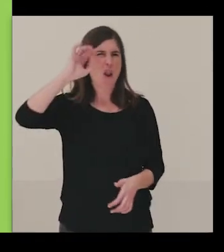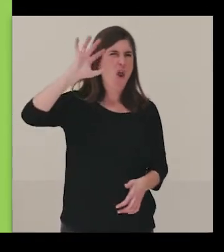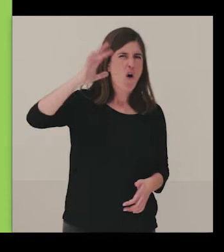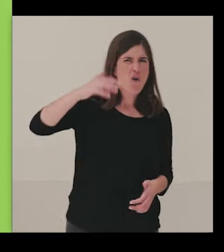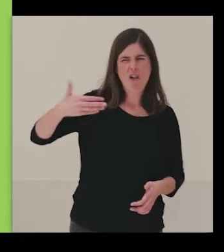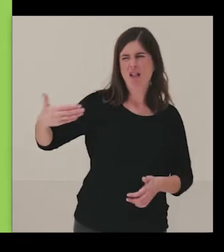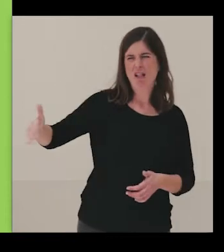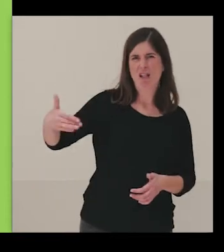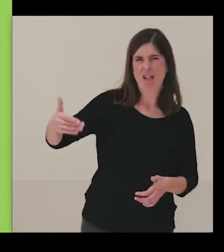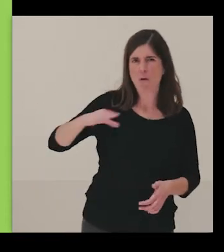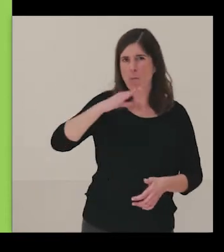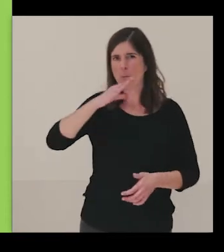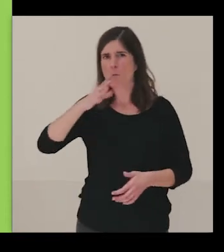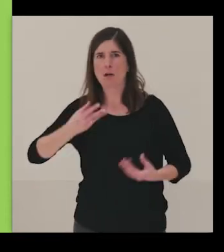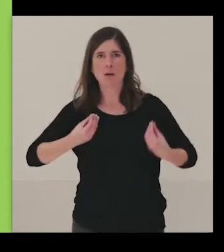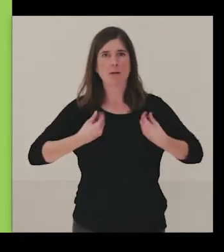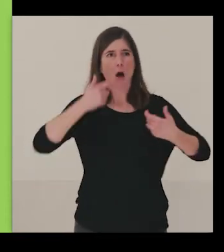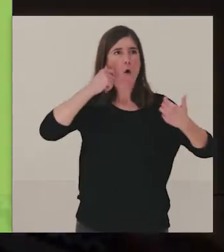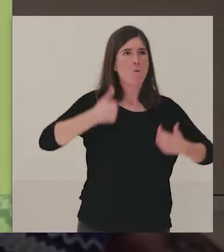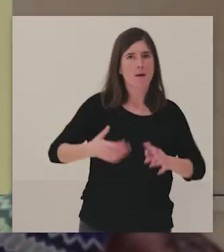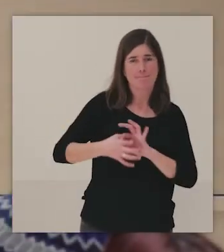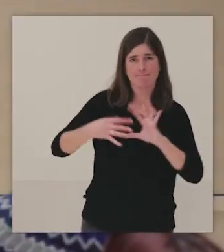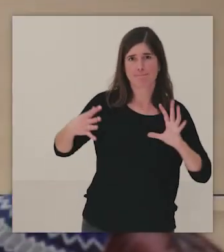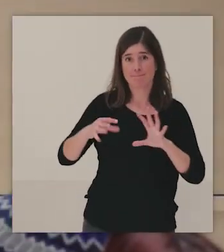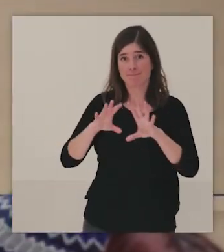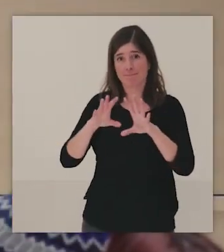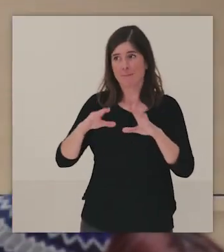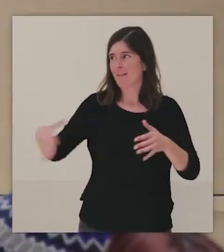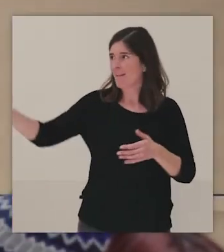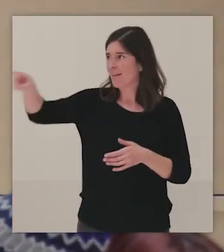la necedad, inseparables de la vida humana.